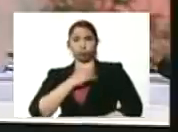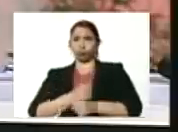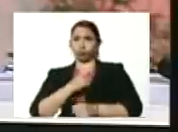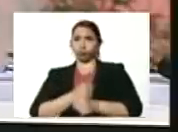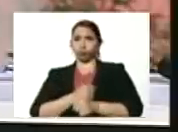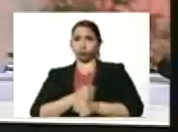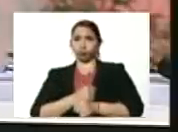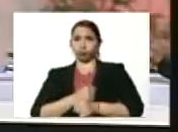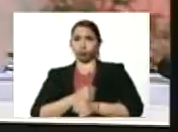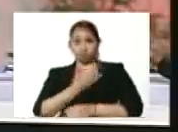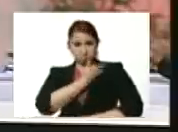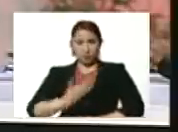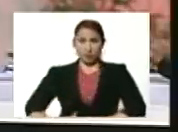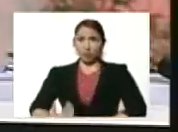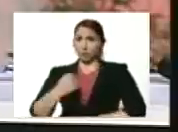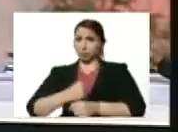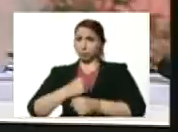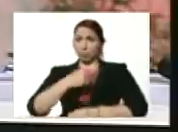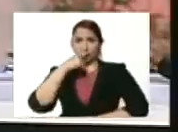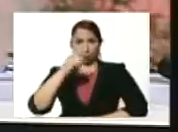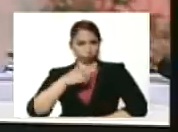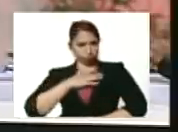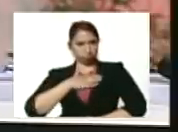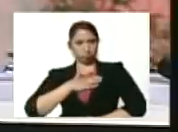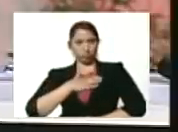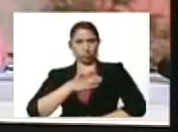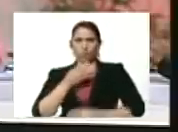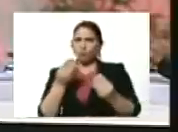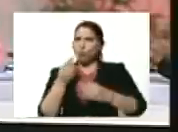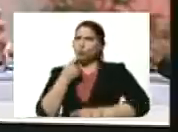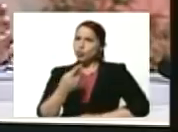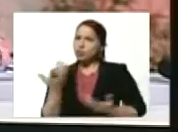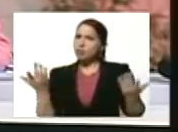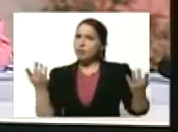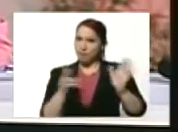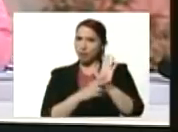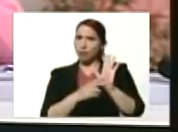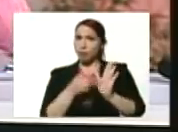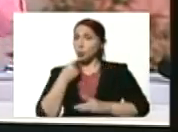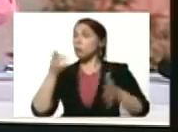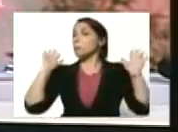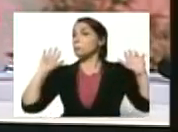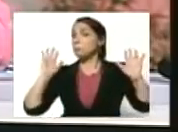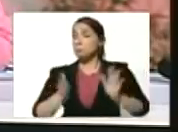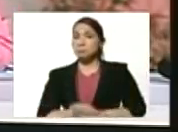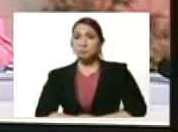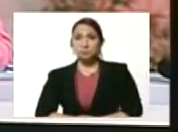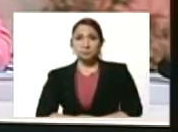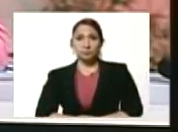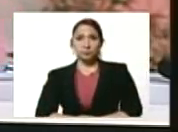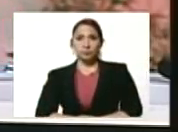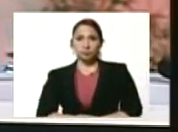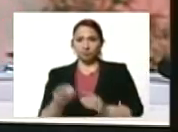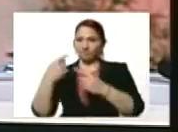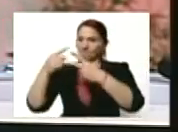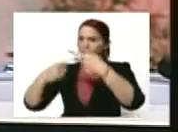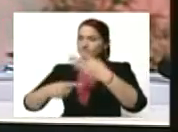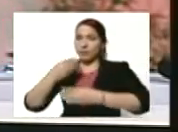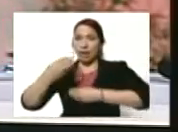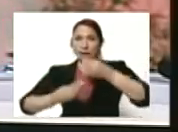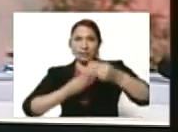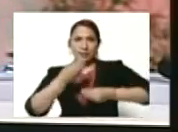un presidente obrero. Mucho dice, ¿verdad? Digo yo, para aquellos que les gusta hacer